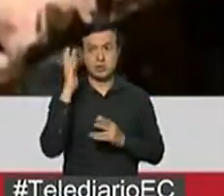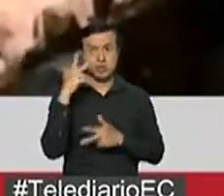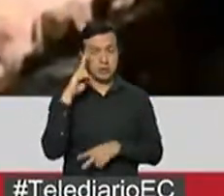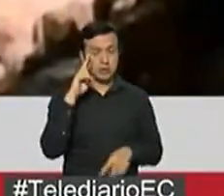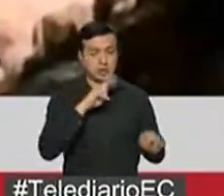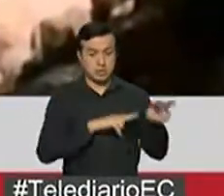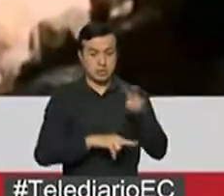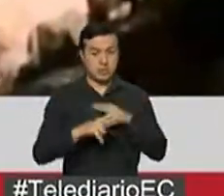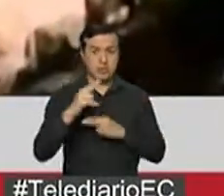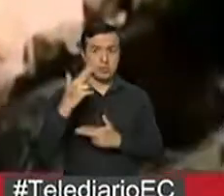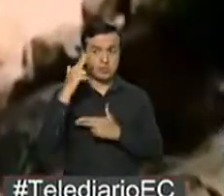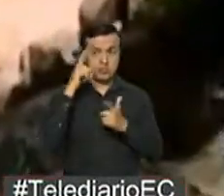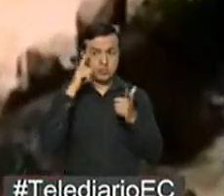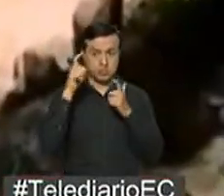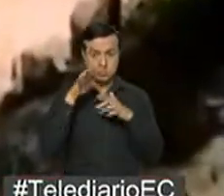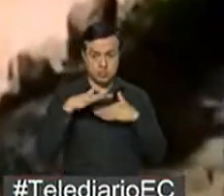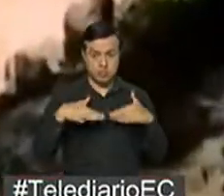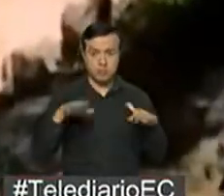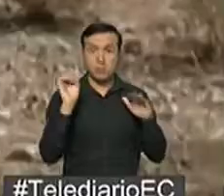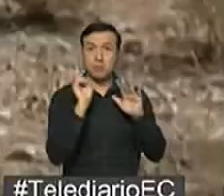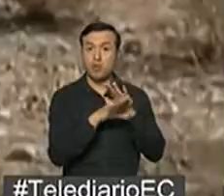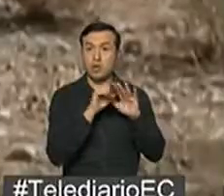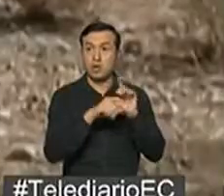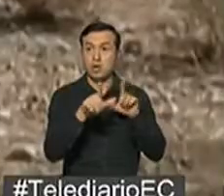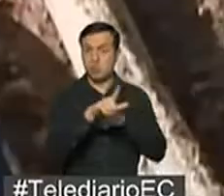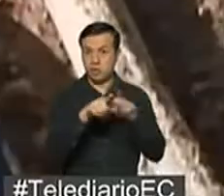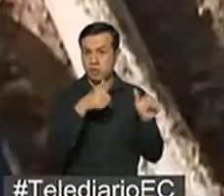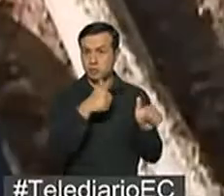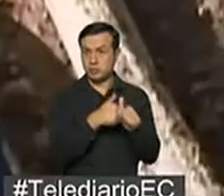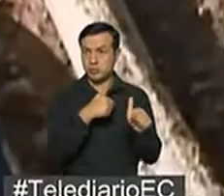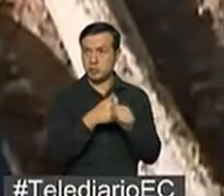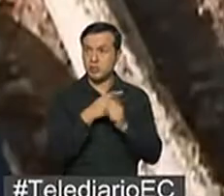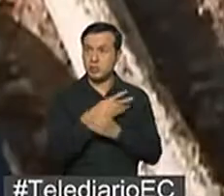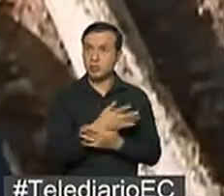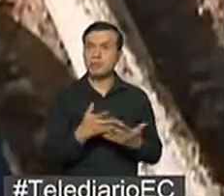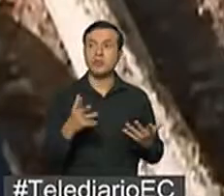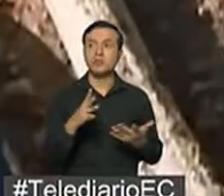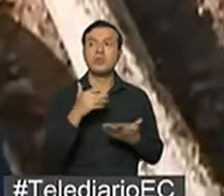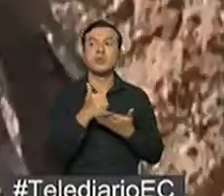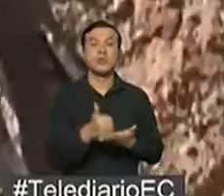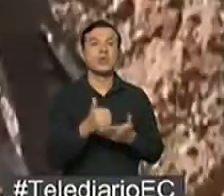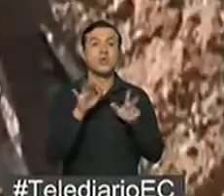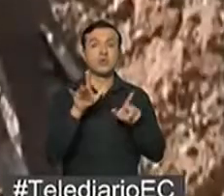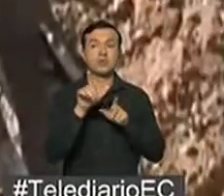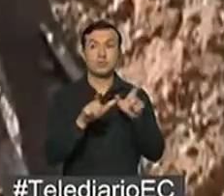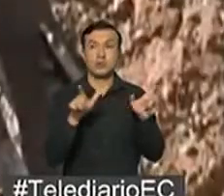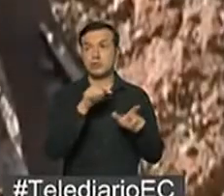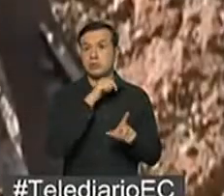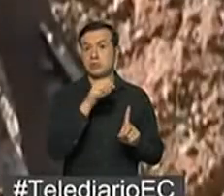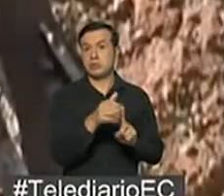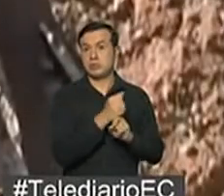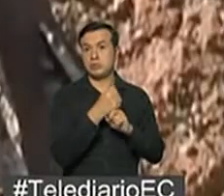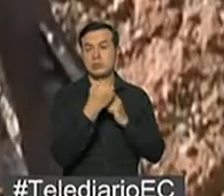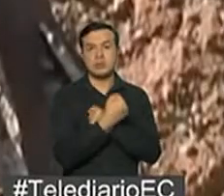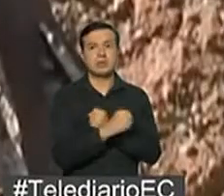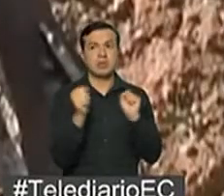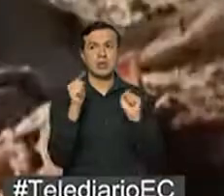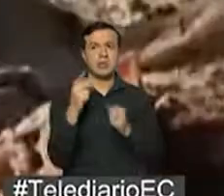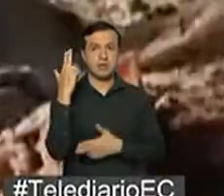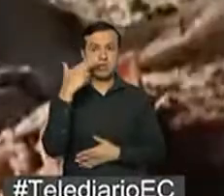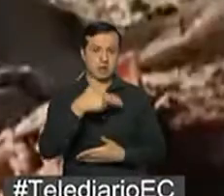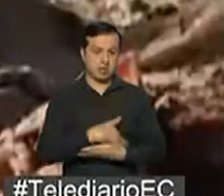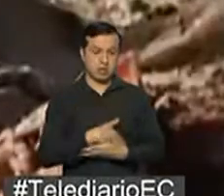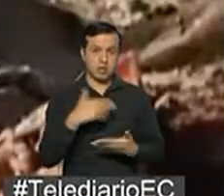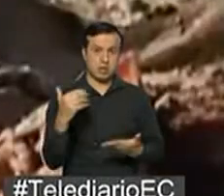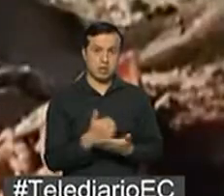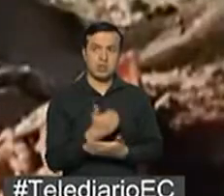hallazgos la guardia nacional tomó control de una bodega en el cercano municipio de tlaquepaque donde rescataron a ocho personas que estaban secuestradas decomisaron armas y